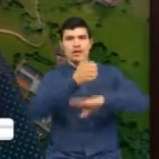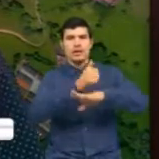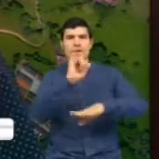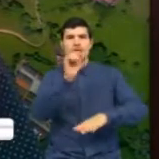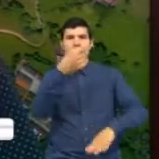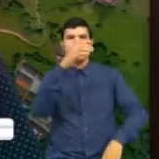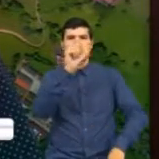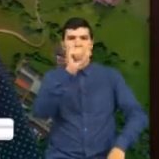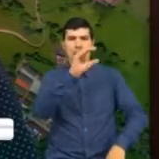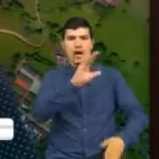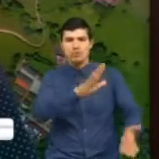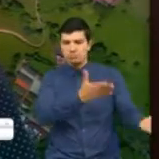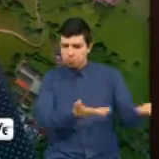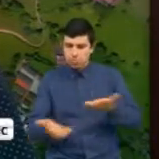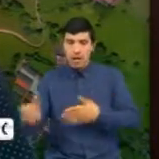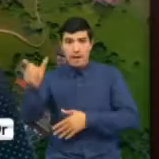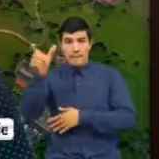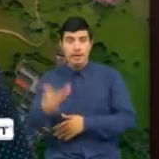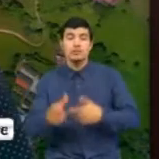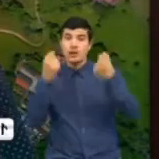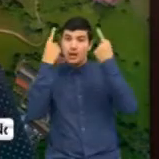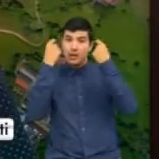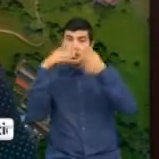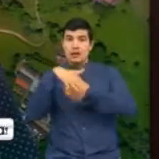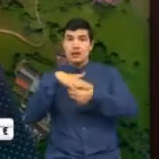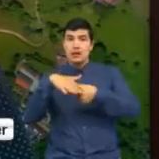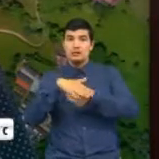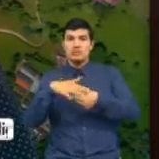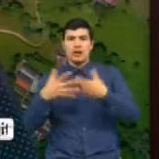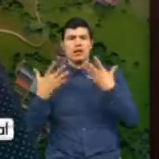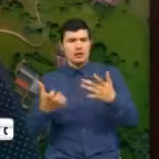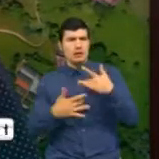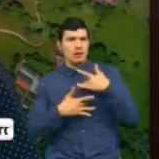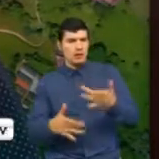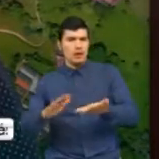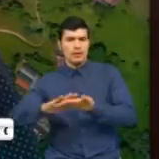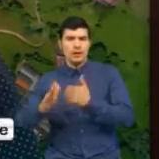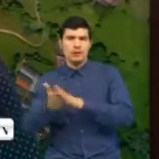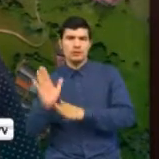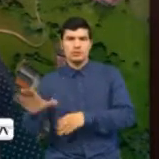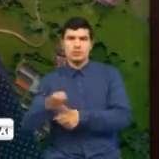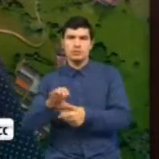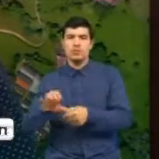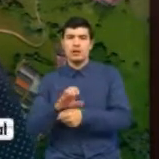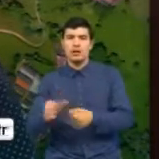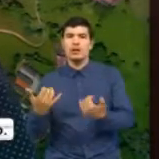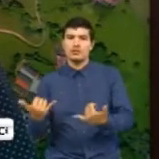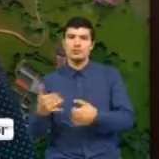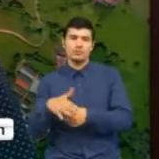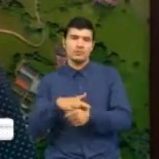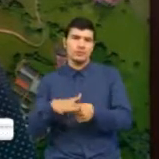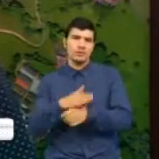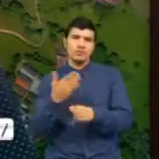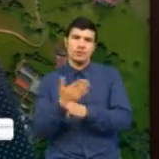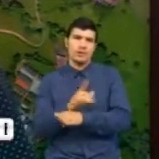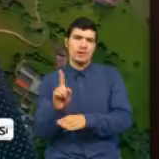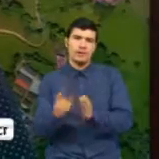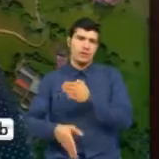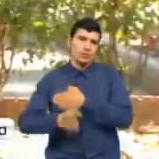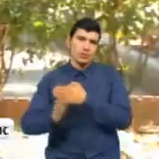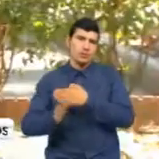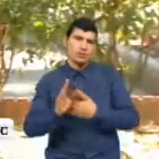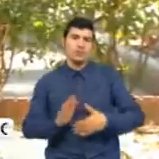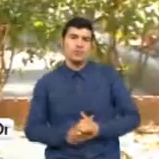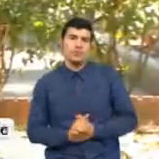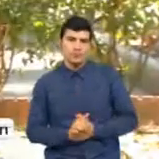formalmente nos recibió y es una persona que entiende la situación y que quiere colaborar le a los ciudadanos para que esta situación no se torne más más